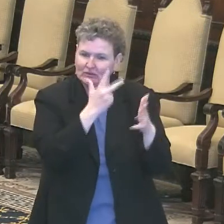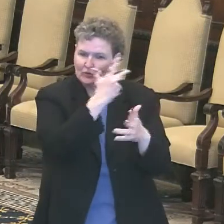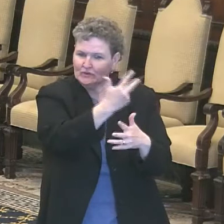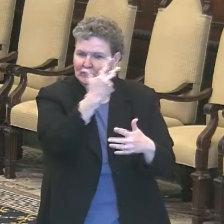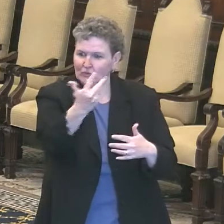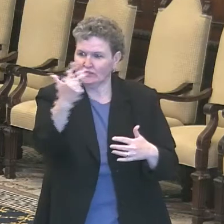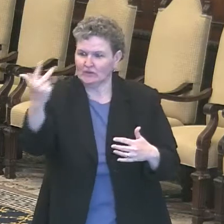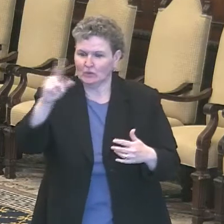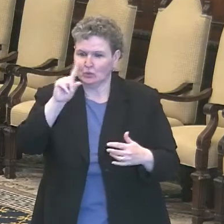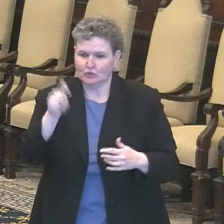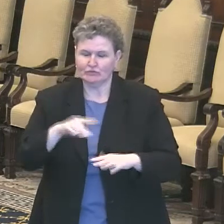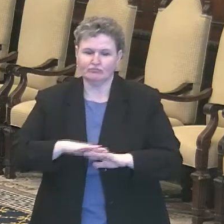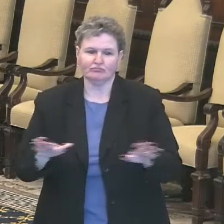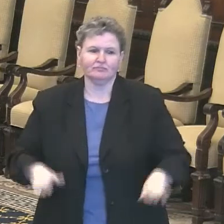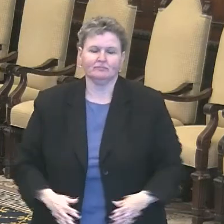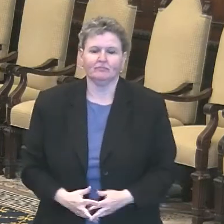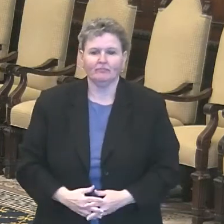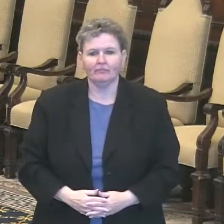web